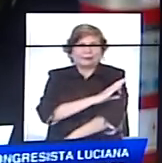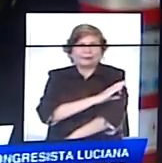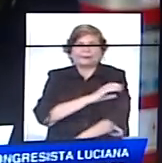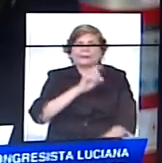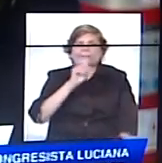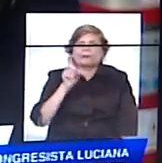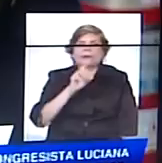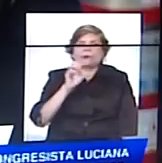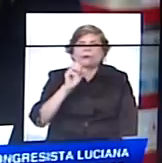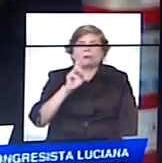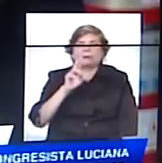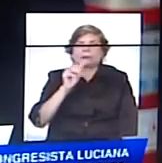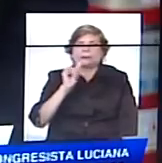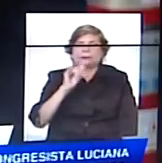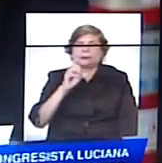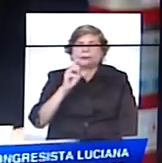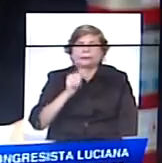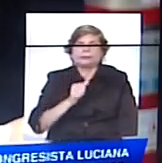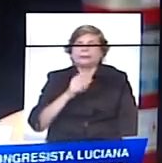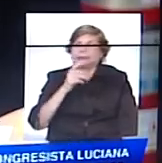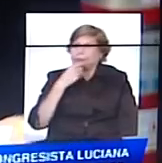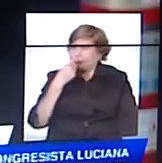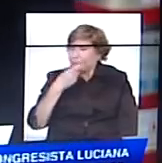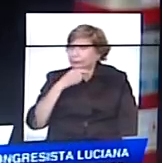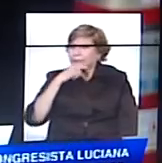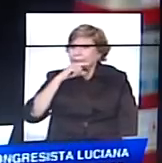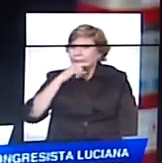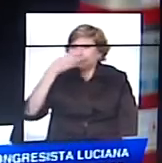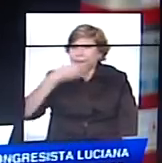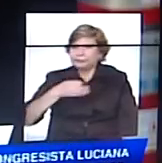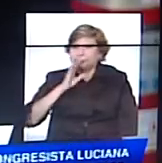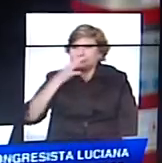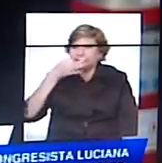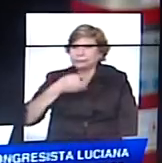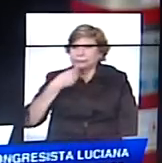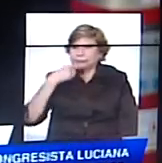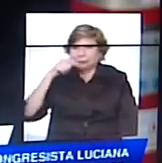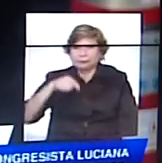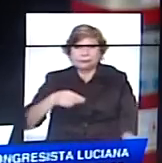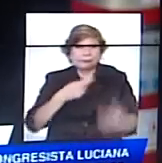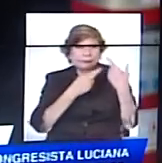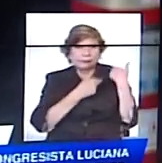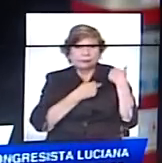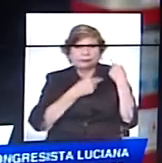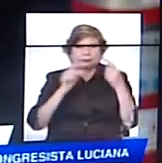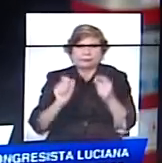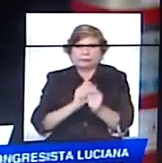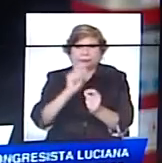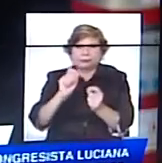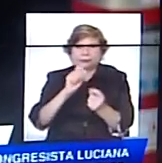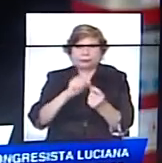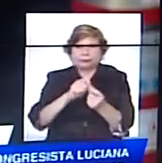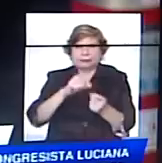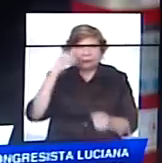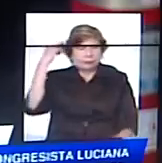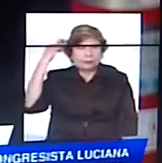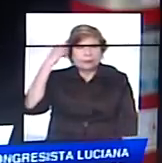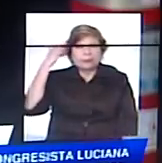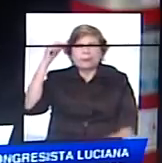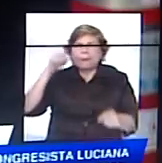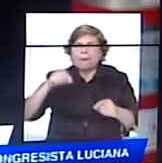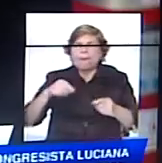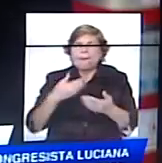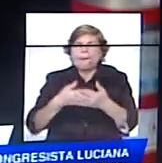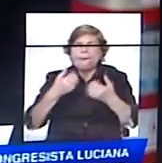política? Se le habría pagado 15.000 y 20.000 soles mensuales a la congresista. Y además contrataron a